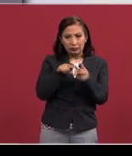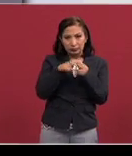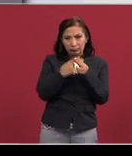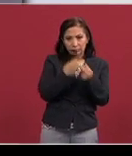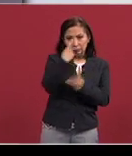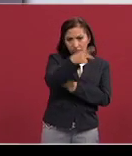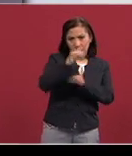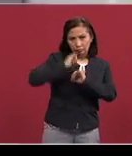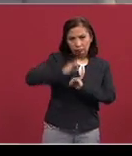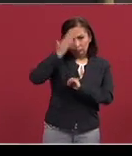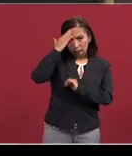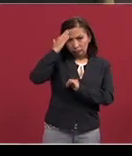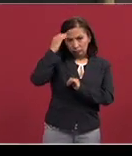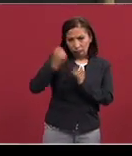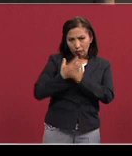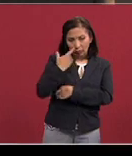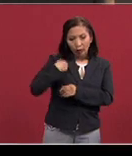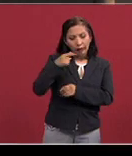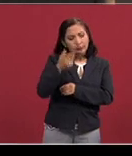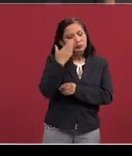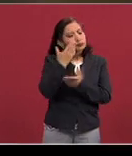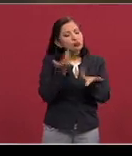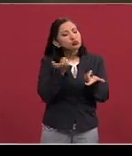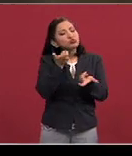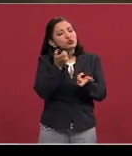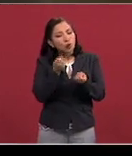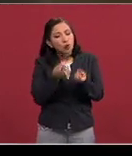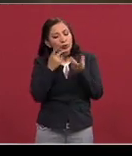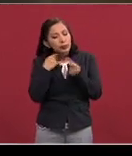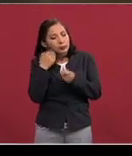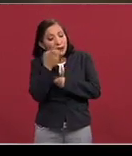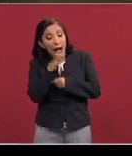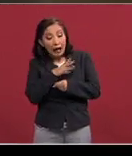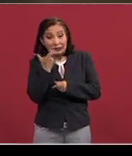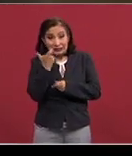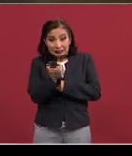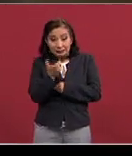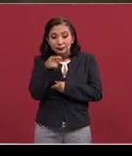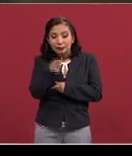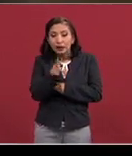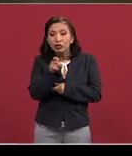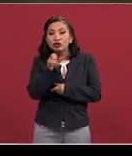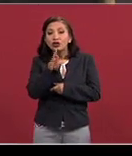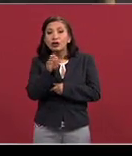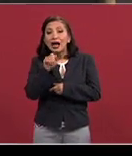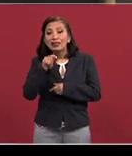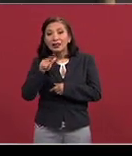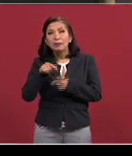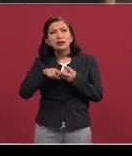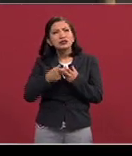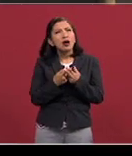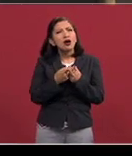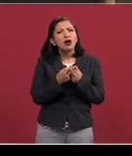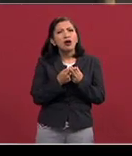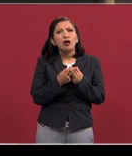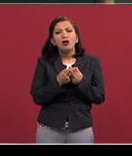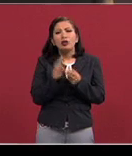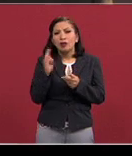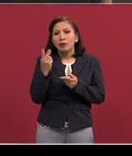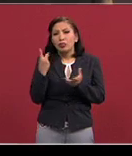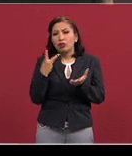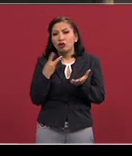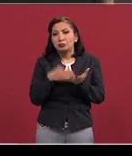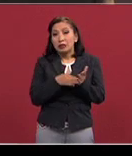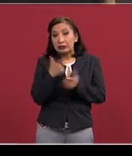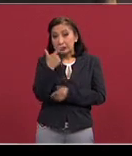inició su administración, revisar nuestros fondos, y existía ese fondo, Dr. Atl, que entró en el año de noviembre